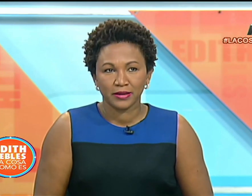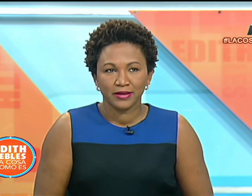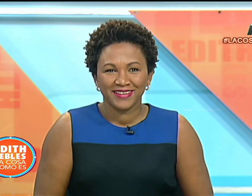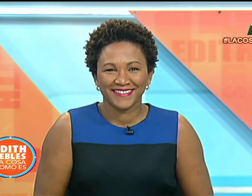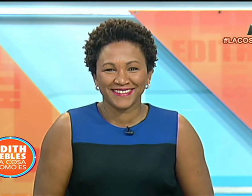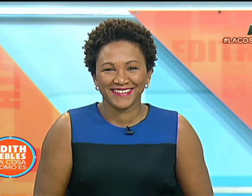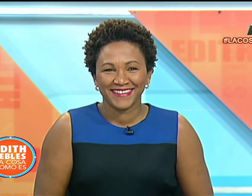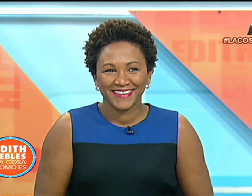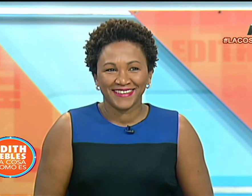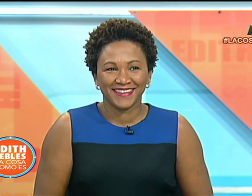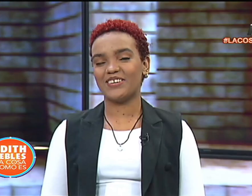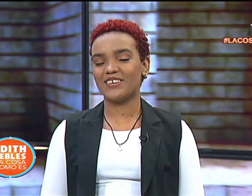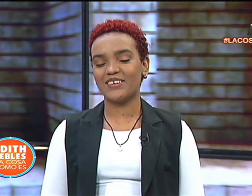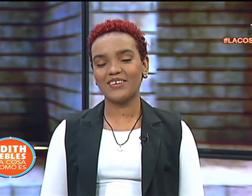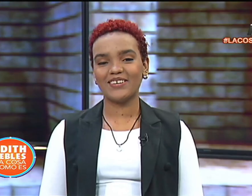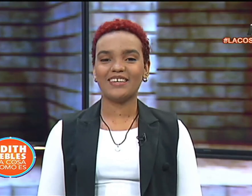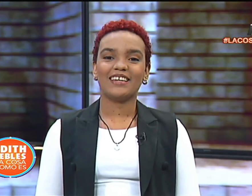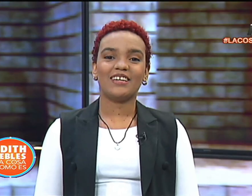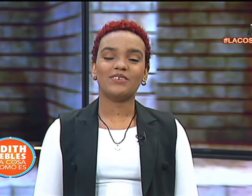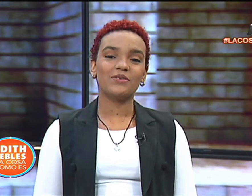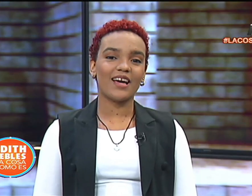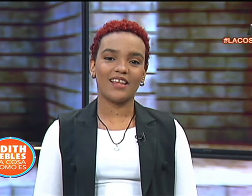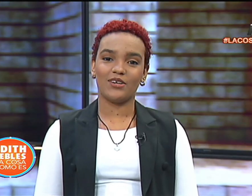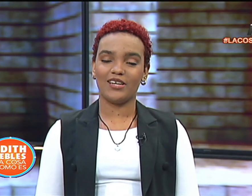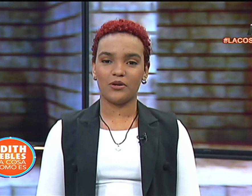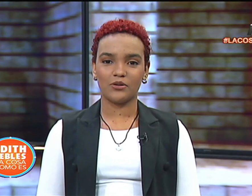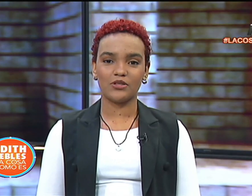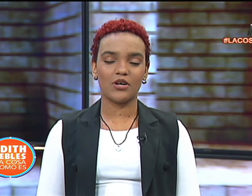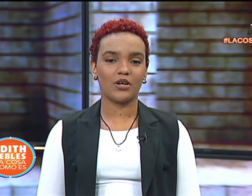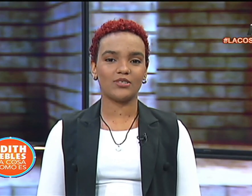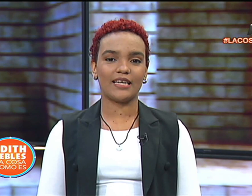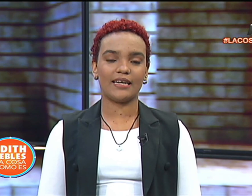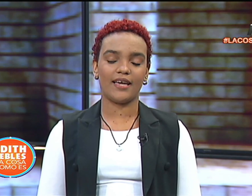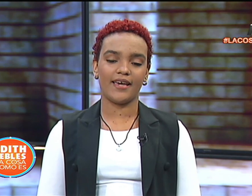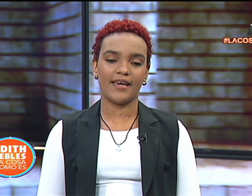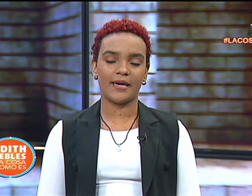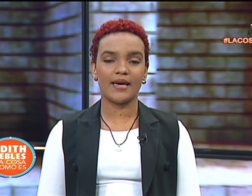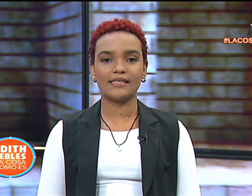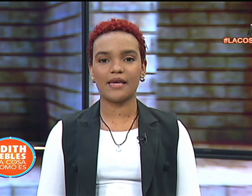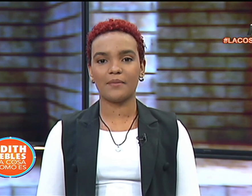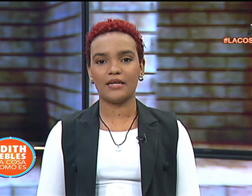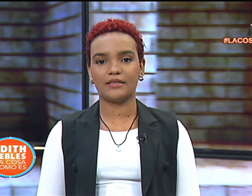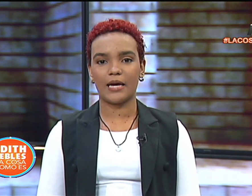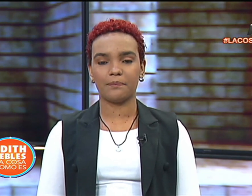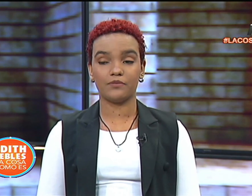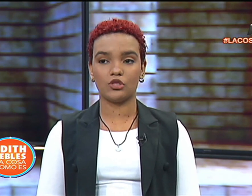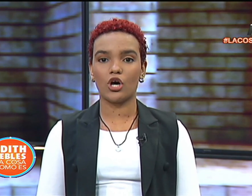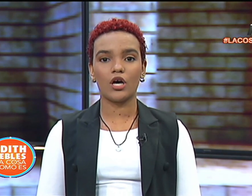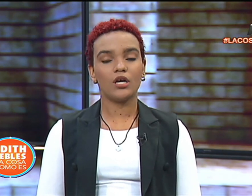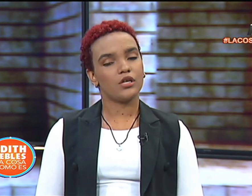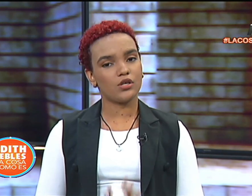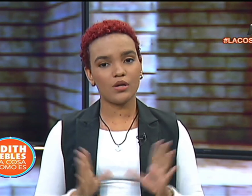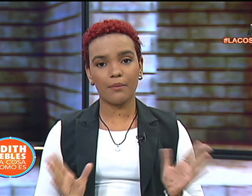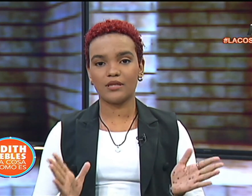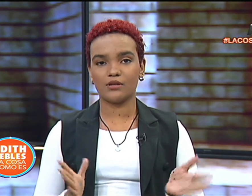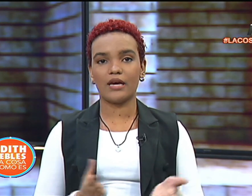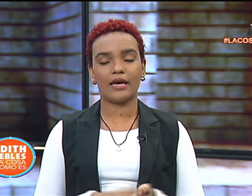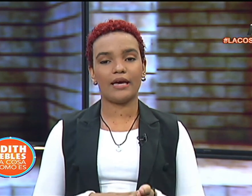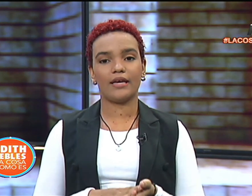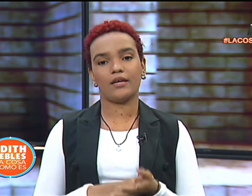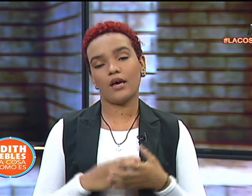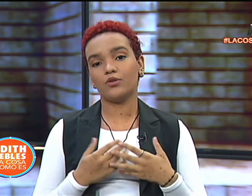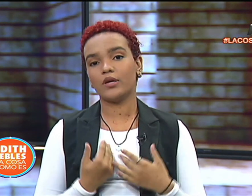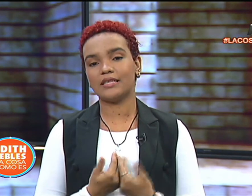también yo no nunca de los divos o yo quiero ser esa militar yo soy una persona